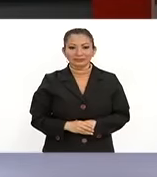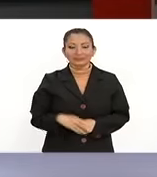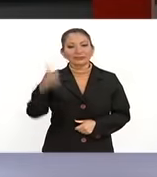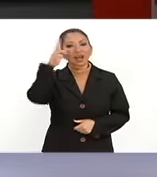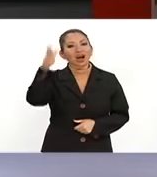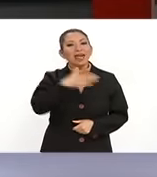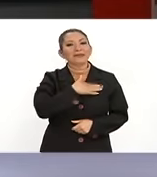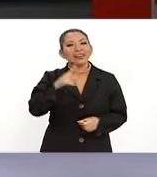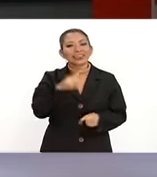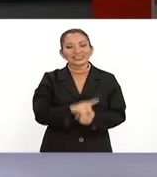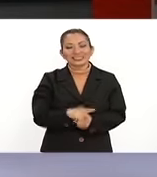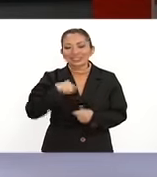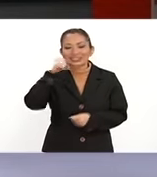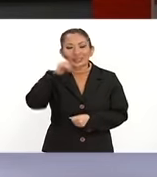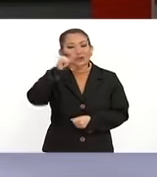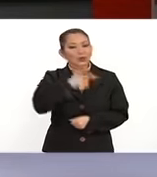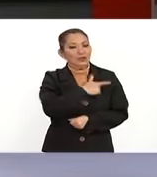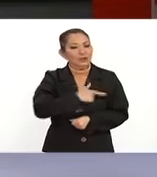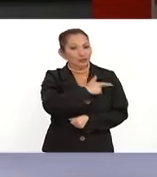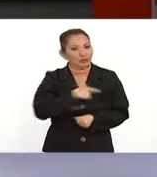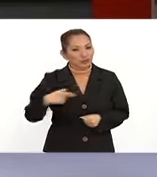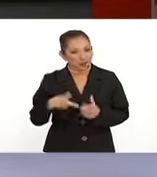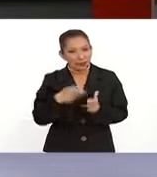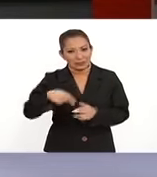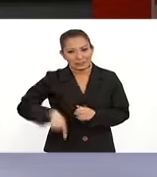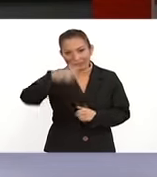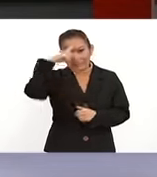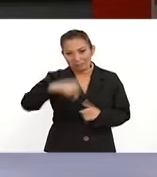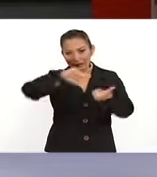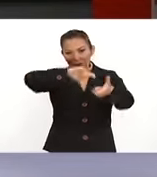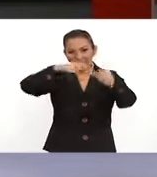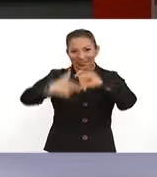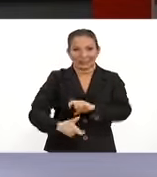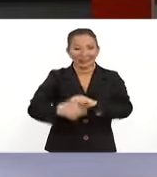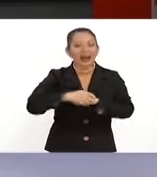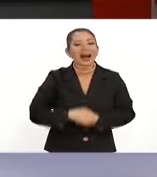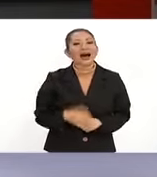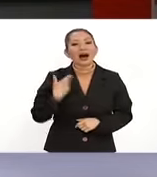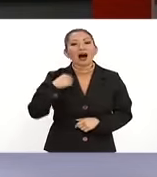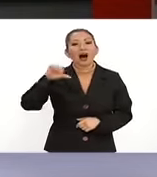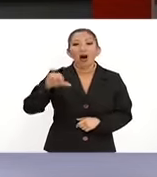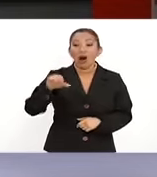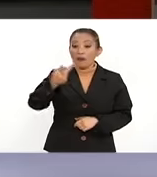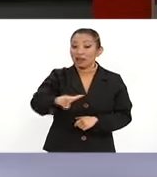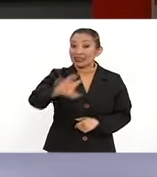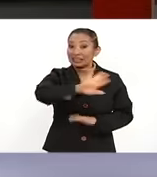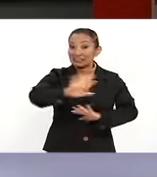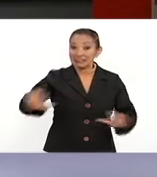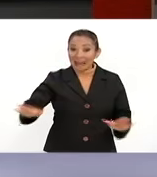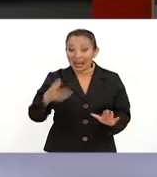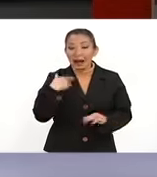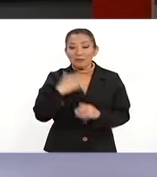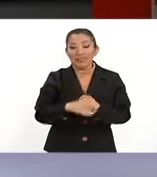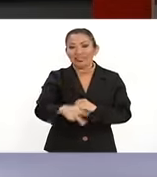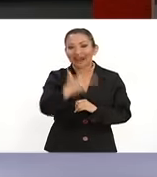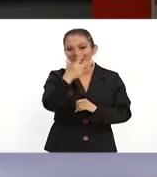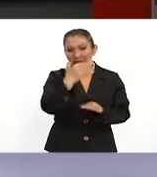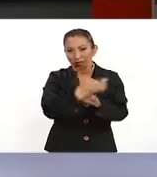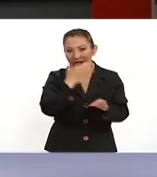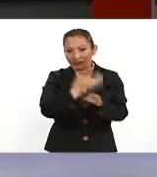¿Qué tal? Muy buenos días. Siempre es un gusto que nos acompañen en una edición más de México al Día. Nos llegó el viernes 13 en